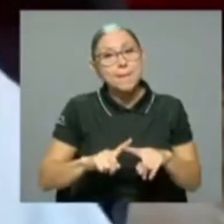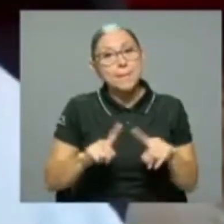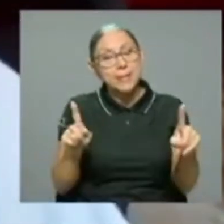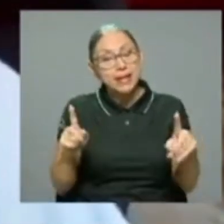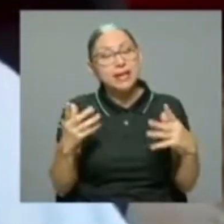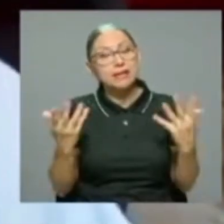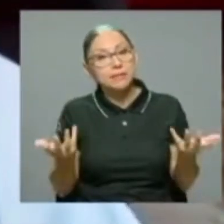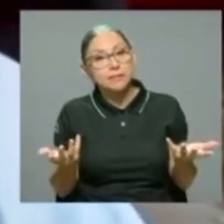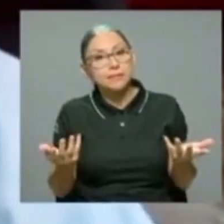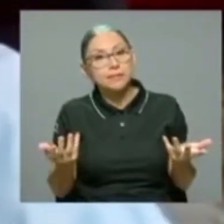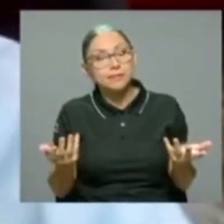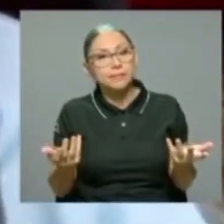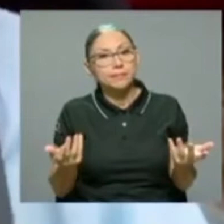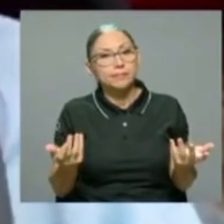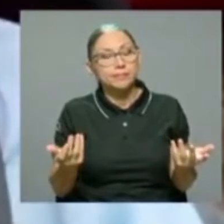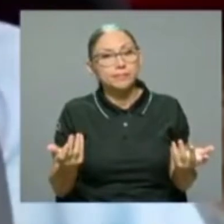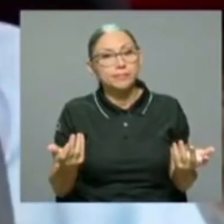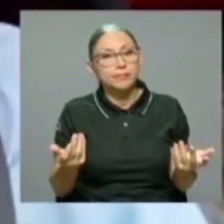cosas,